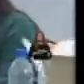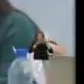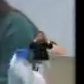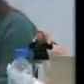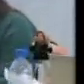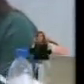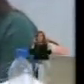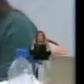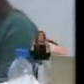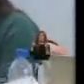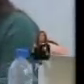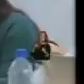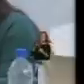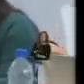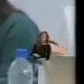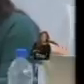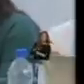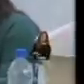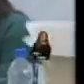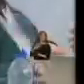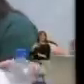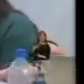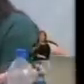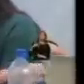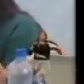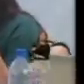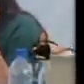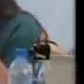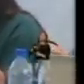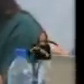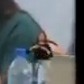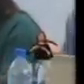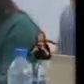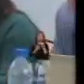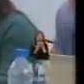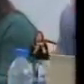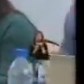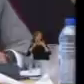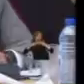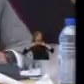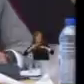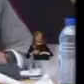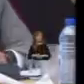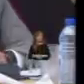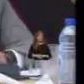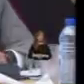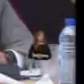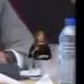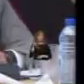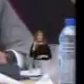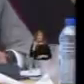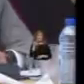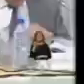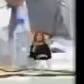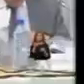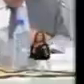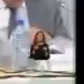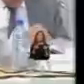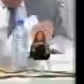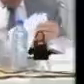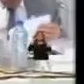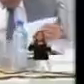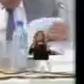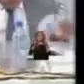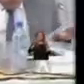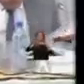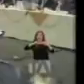empresarial fuertes, presiones fuertes, que de pronto están impulsando otras reformas. Para Martínez es temprano decir los temas que